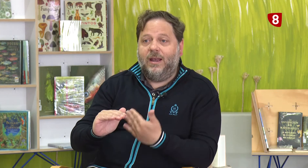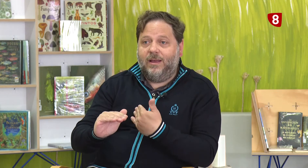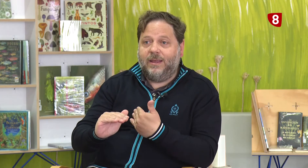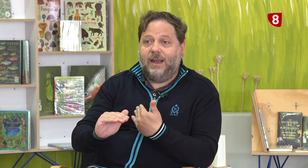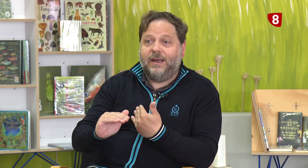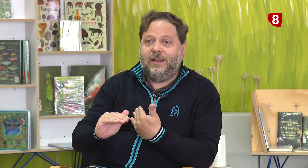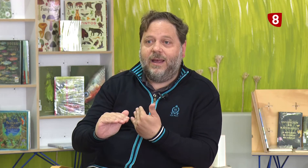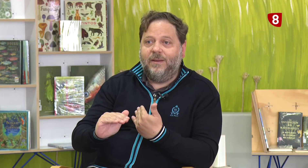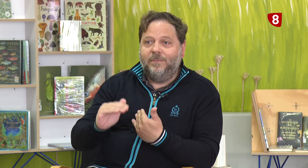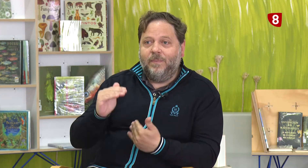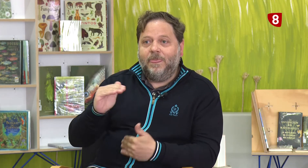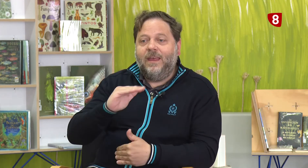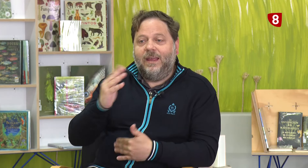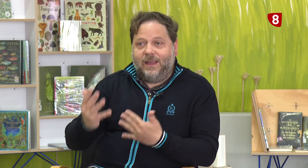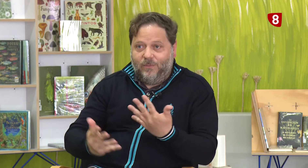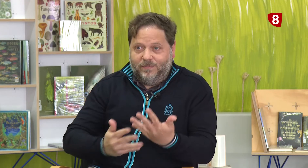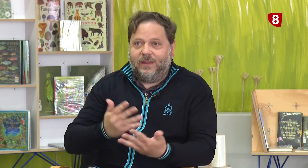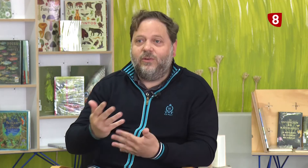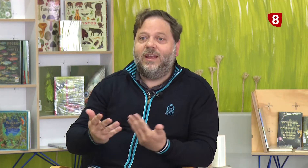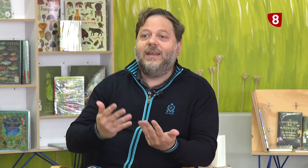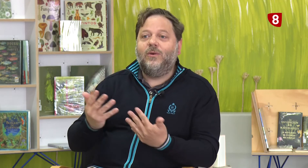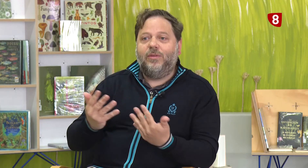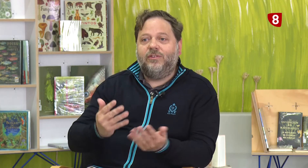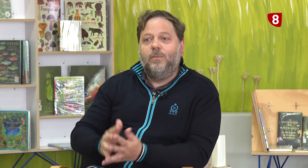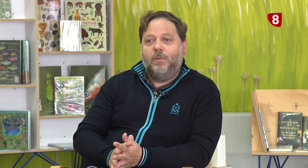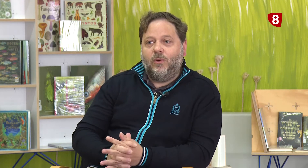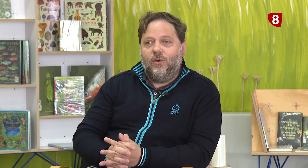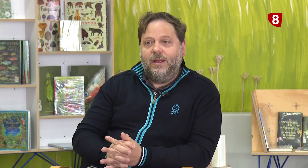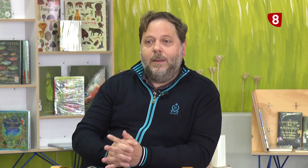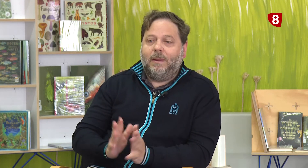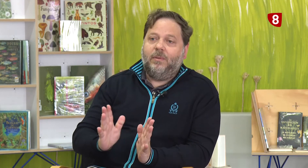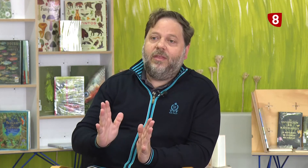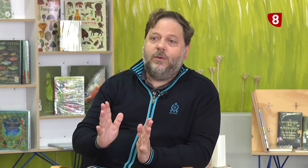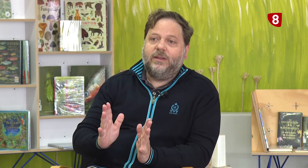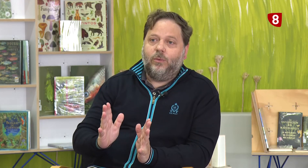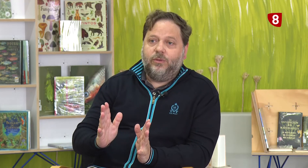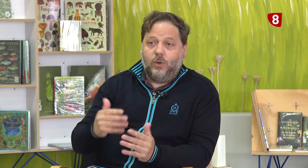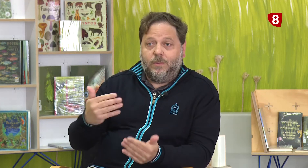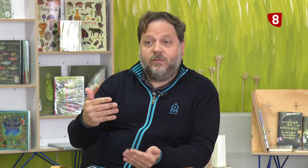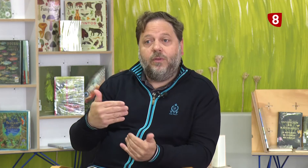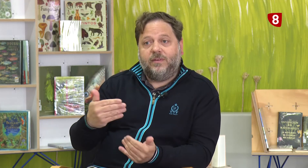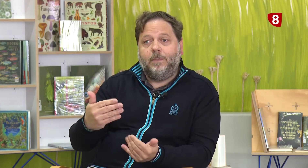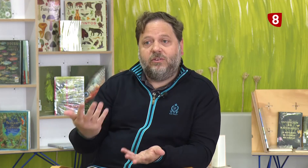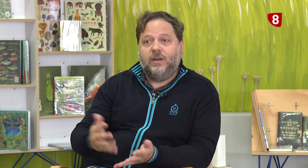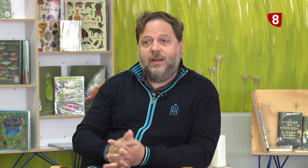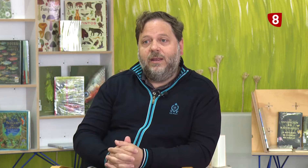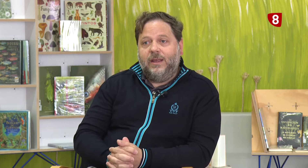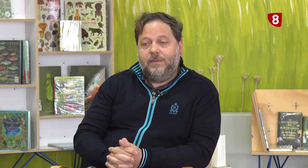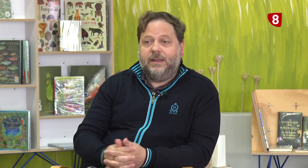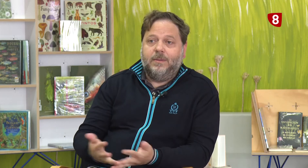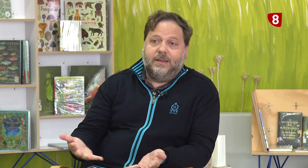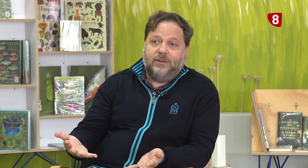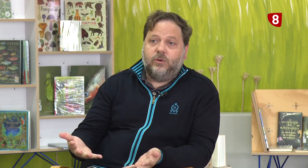bajo que la alegría entonces hay que conocerse un poco para poder hacer una traducción cuanto más conoces a la persona